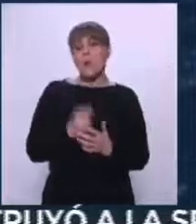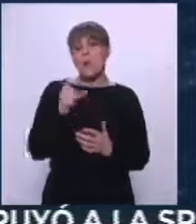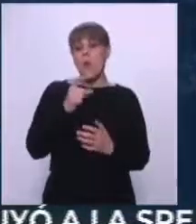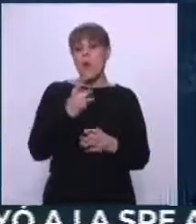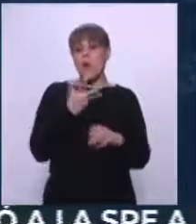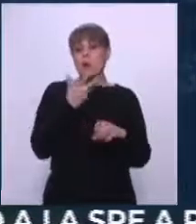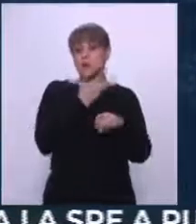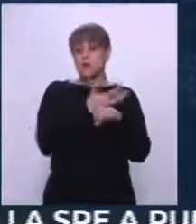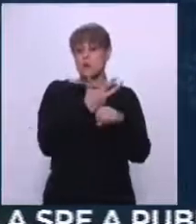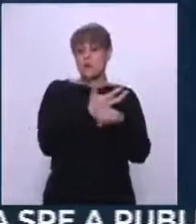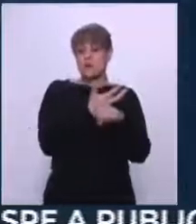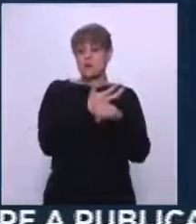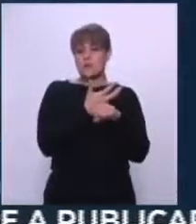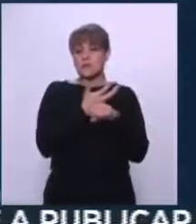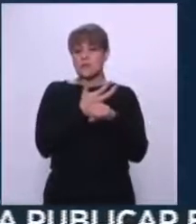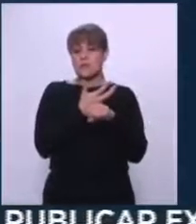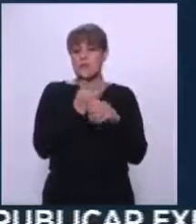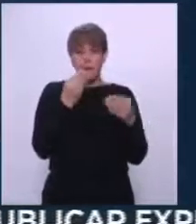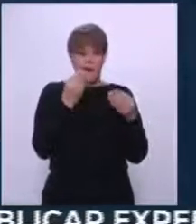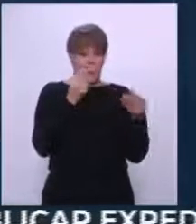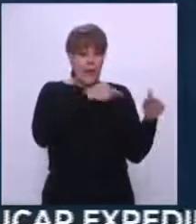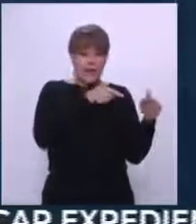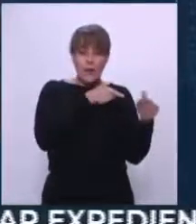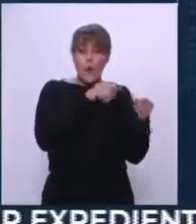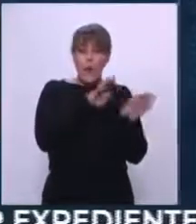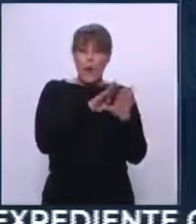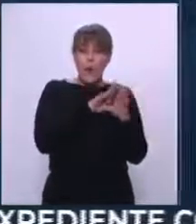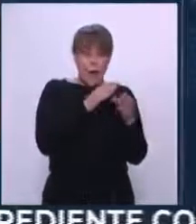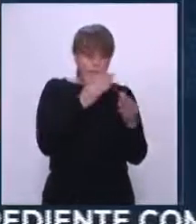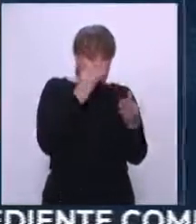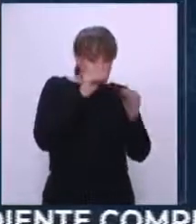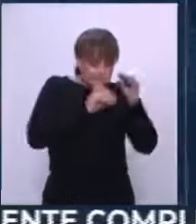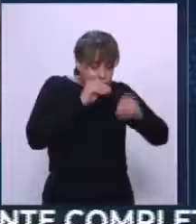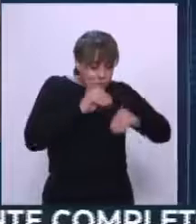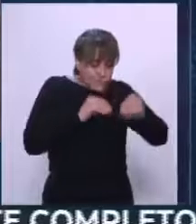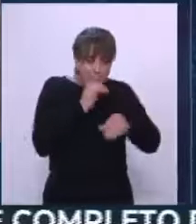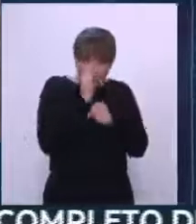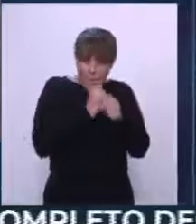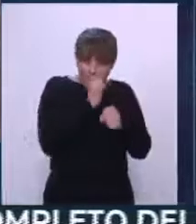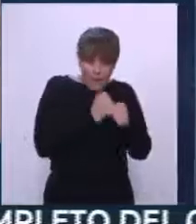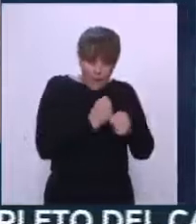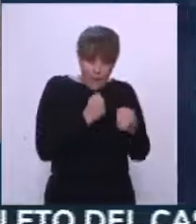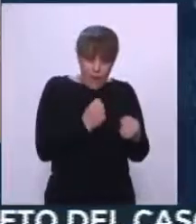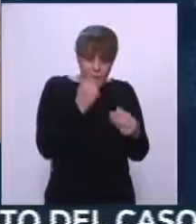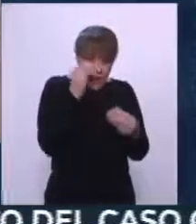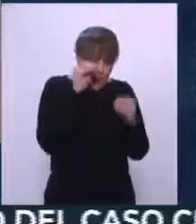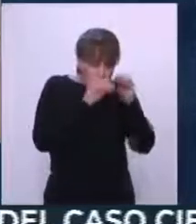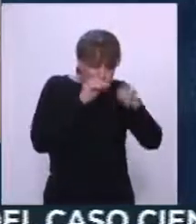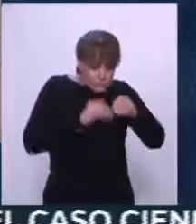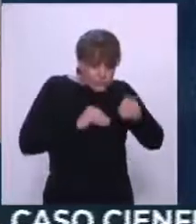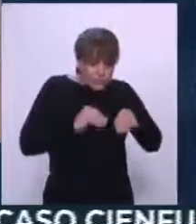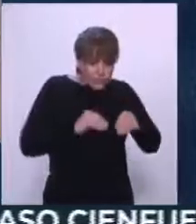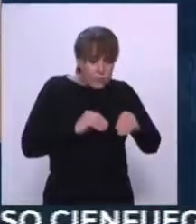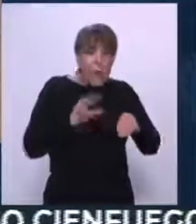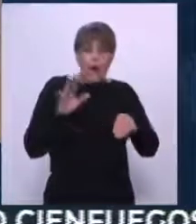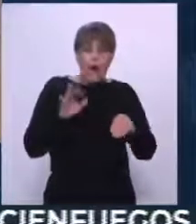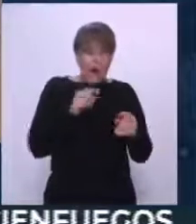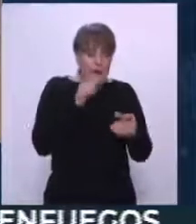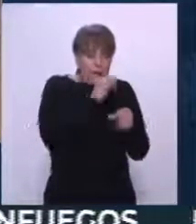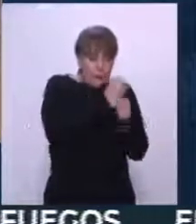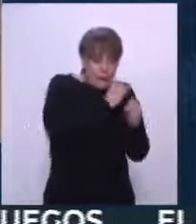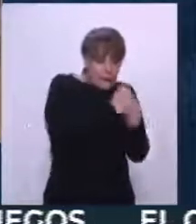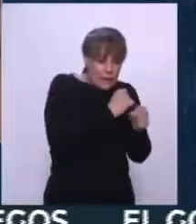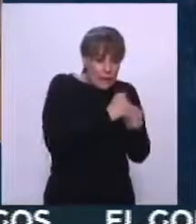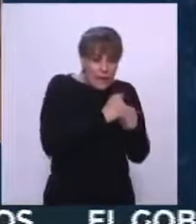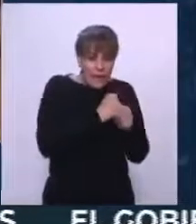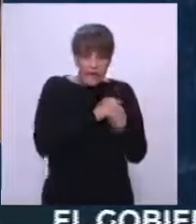un archivo muy fuerte, con un caso muy fuerte. Supuestamente podríamos haber pensado que por eso se lo arrestó, pues se